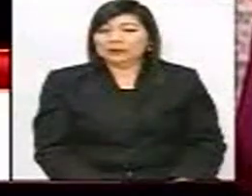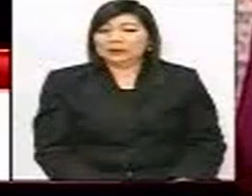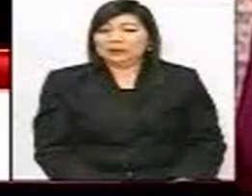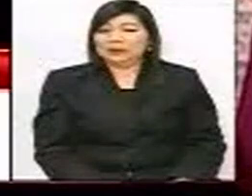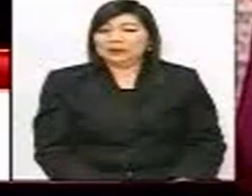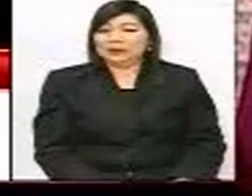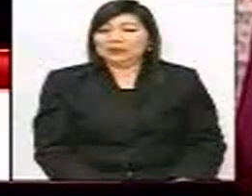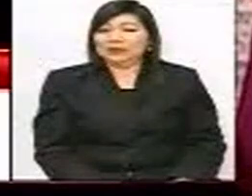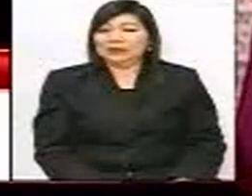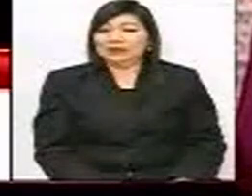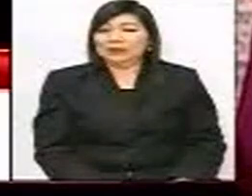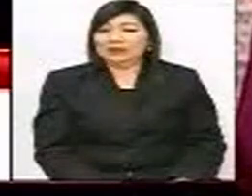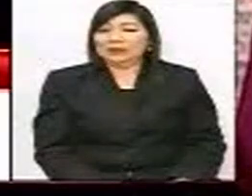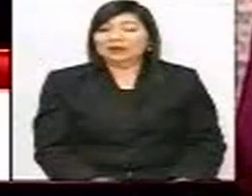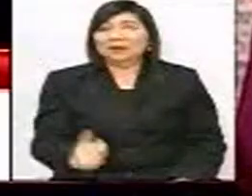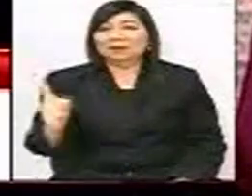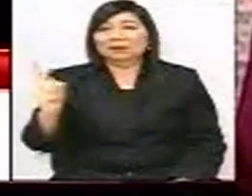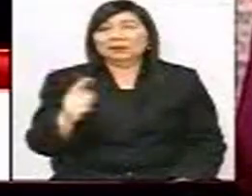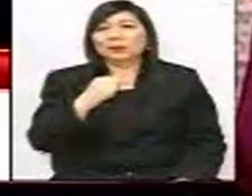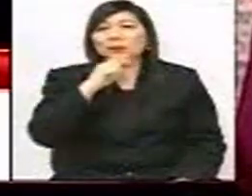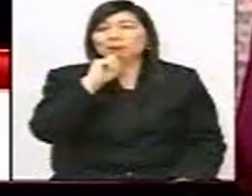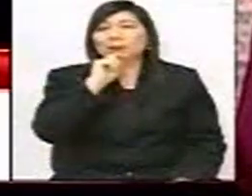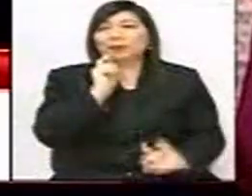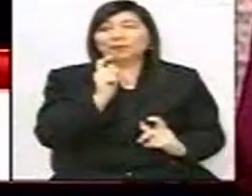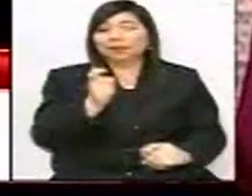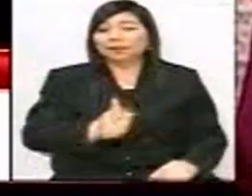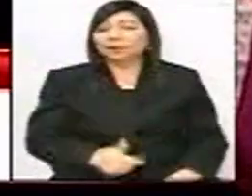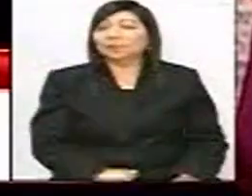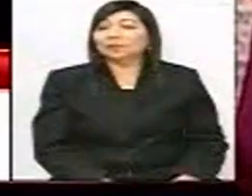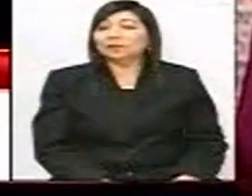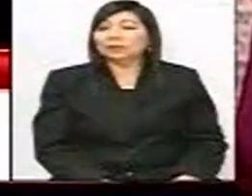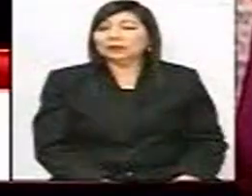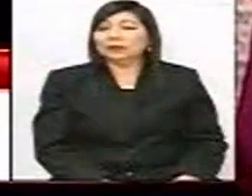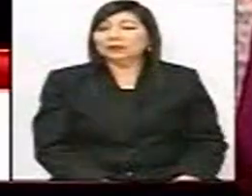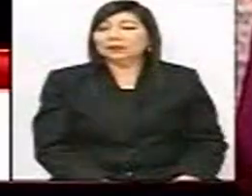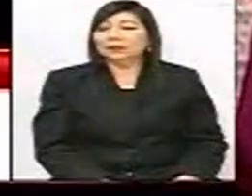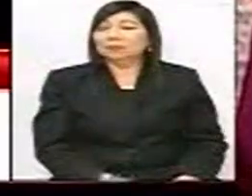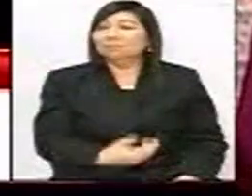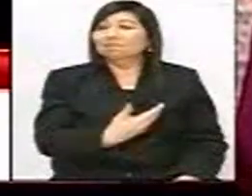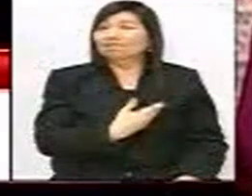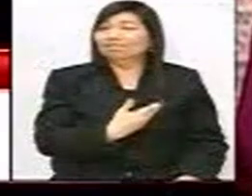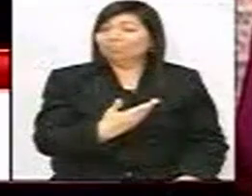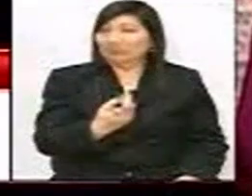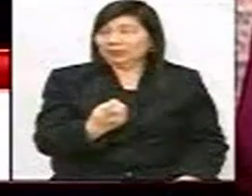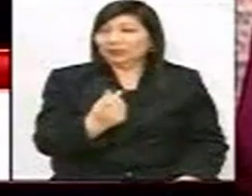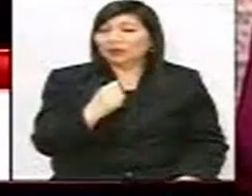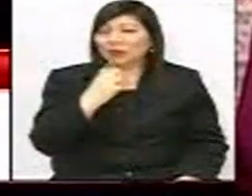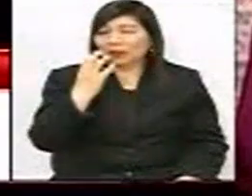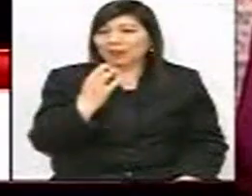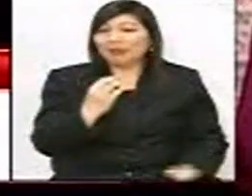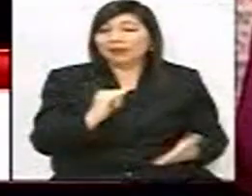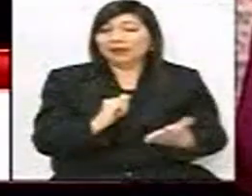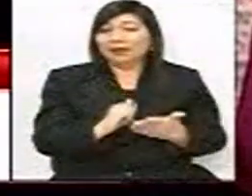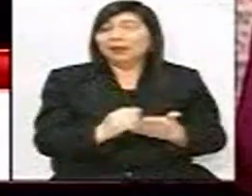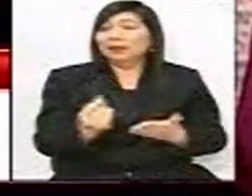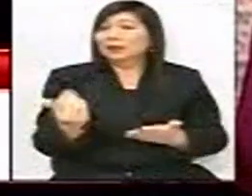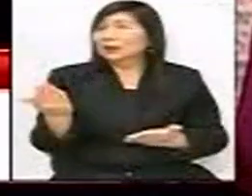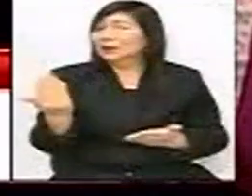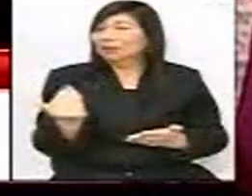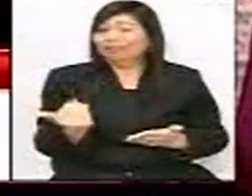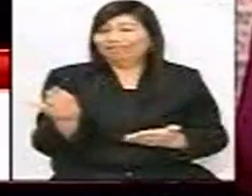Puede continuar, congresista, para que culmine, por favor. Entonces, señor presidente, yo creo que aquí se han estado